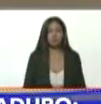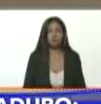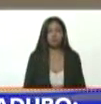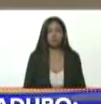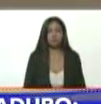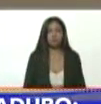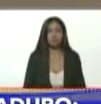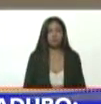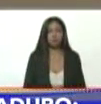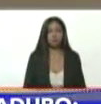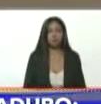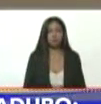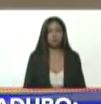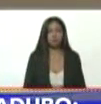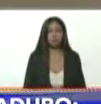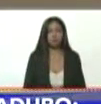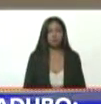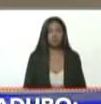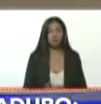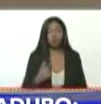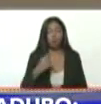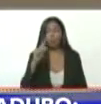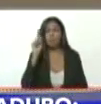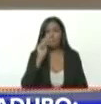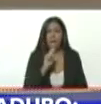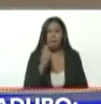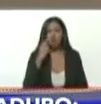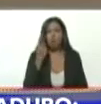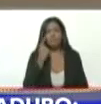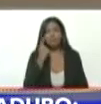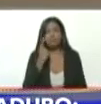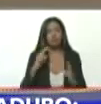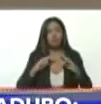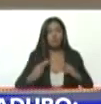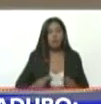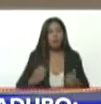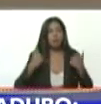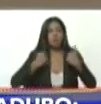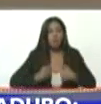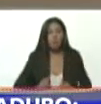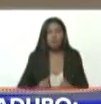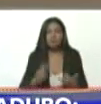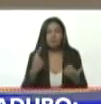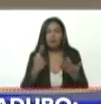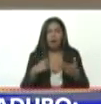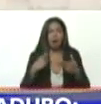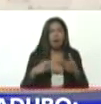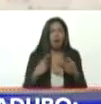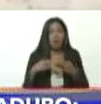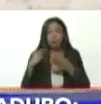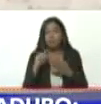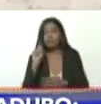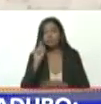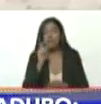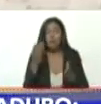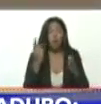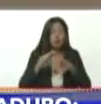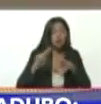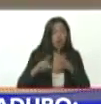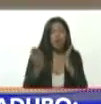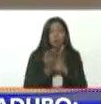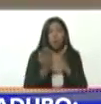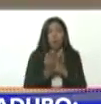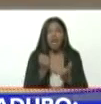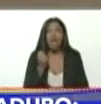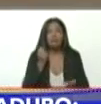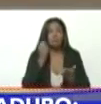hace más de un mes estaba pendiente, Aristóbulo, uniformes, morrales, útiles escolares, el